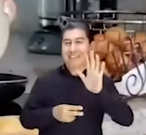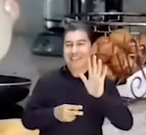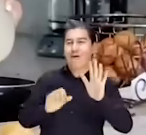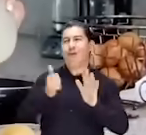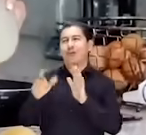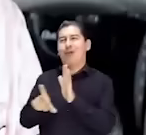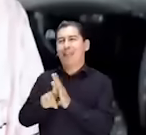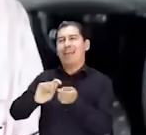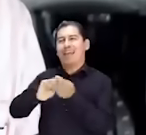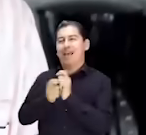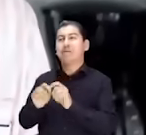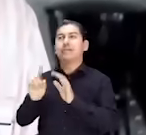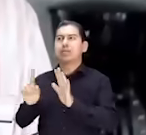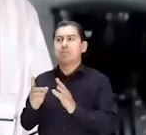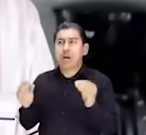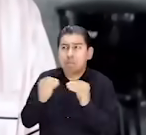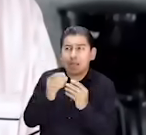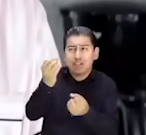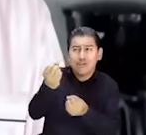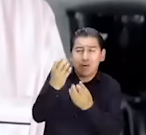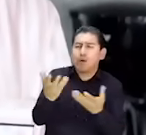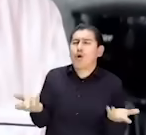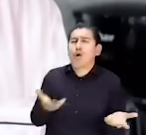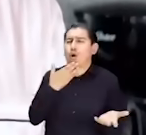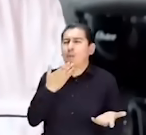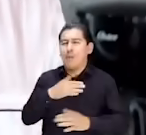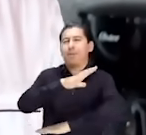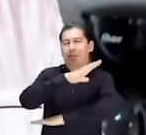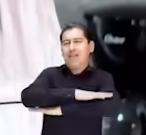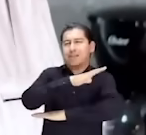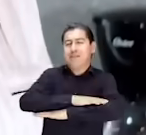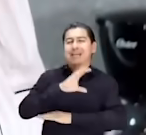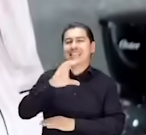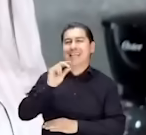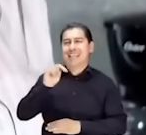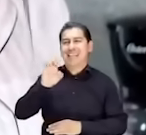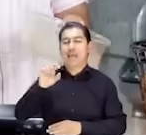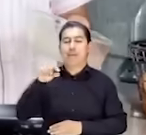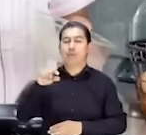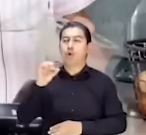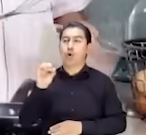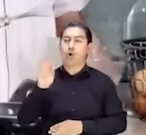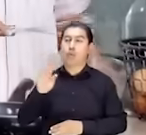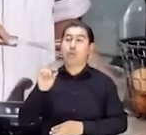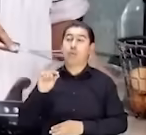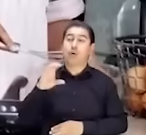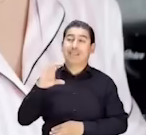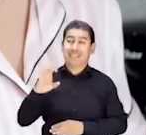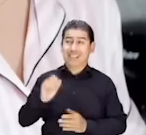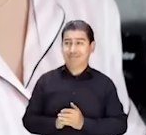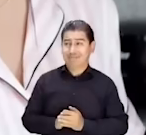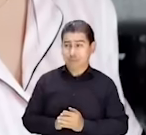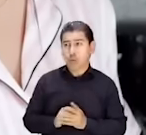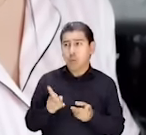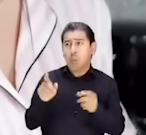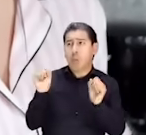de la consulta popular. Pero si quieres saber cuáles son, tienes que consultar en la página web del CNE,